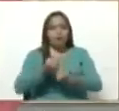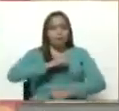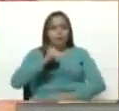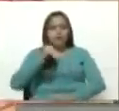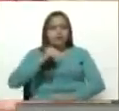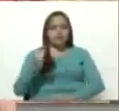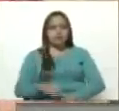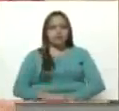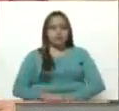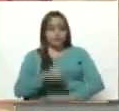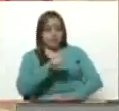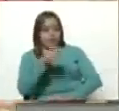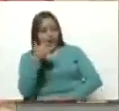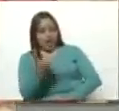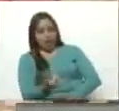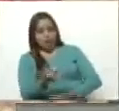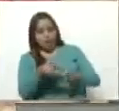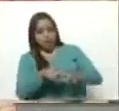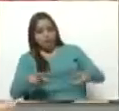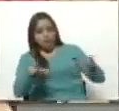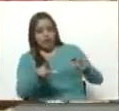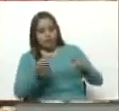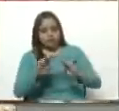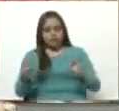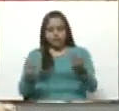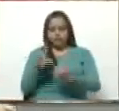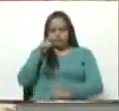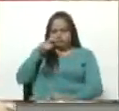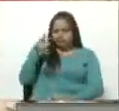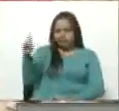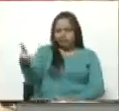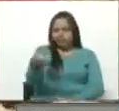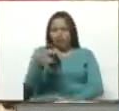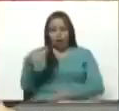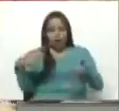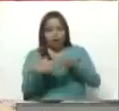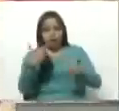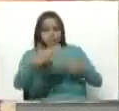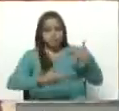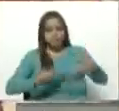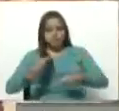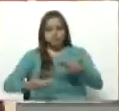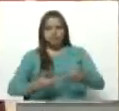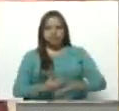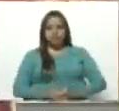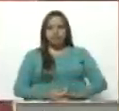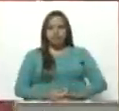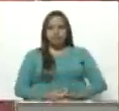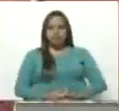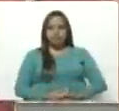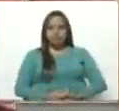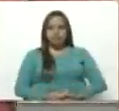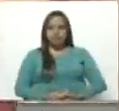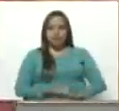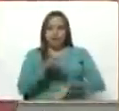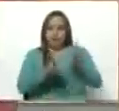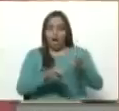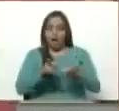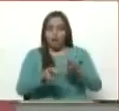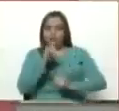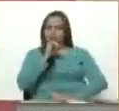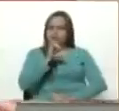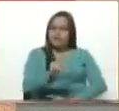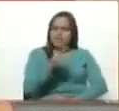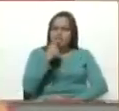justamente nos encontramos en esta zona donde funcionaba una de estas garitas de estos grupos criminales. Había trascendido en algunas